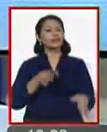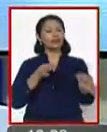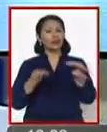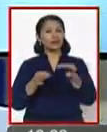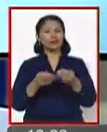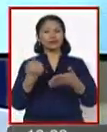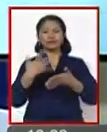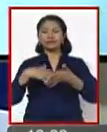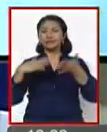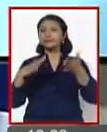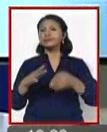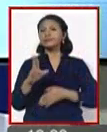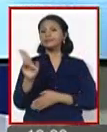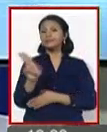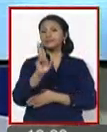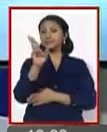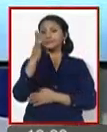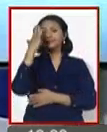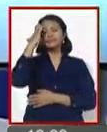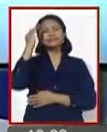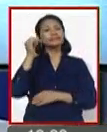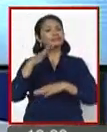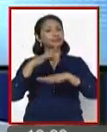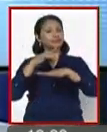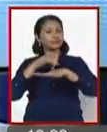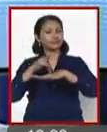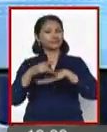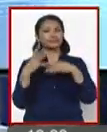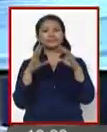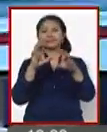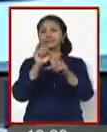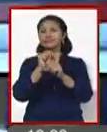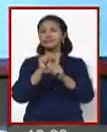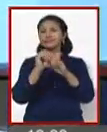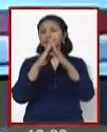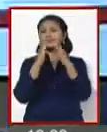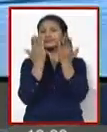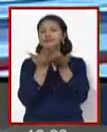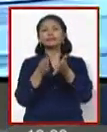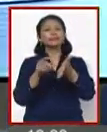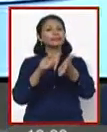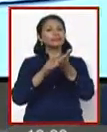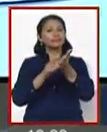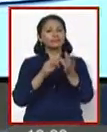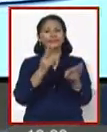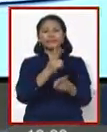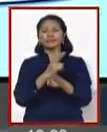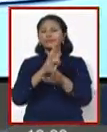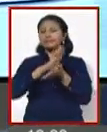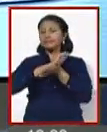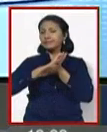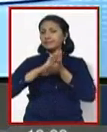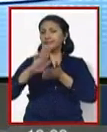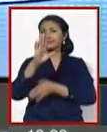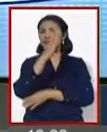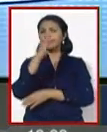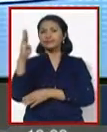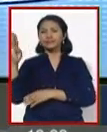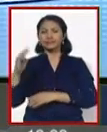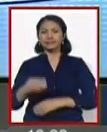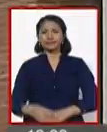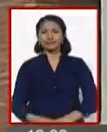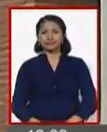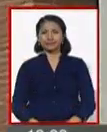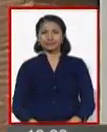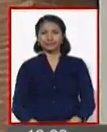Hablamos ahora de los estudiantes de la René Moreno porque desde muy temprano tomaron las instalaciones exigiendo el mantenimiento de limpieza en los baños.